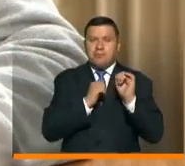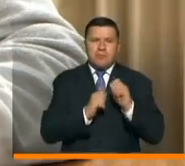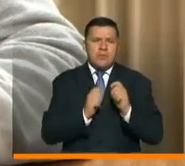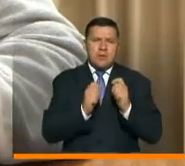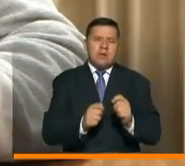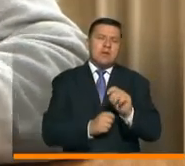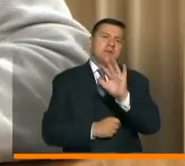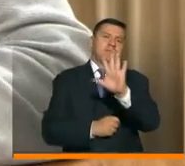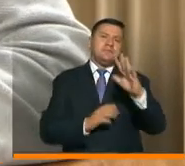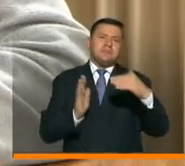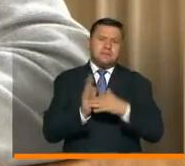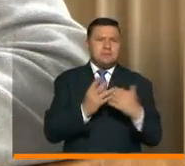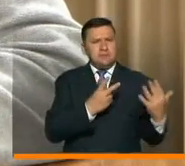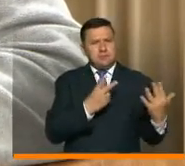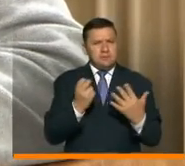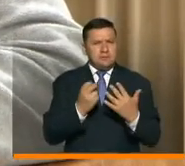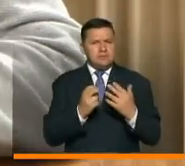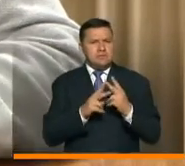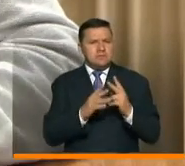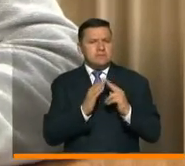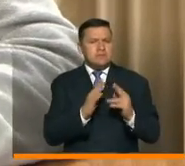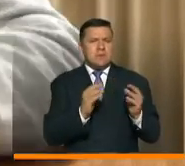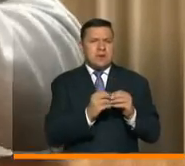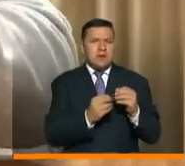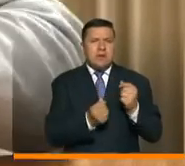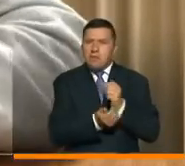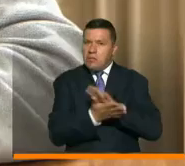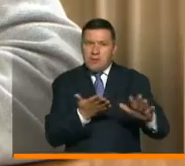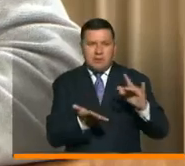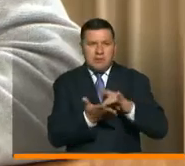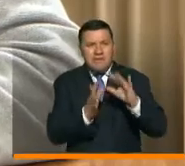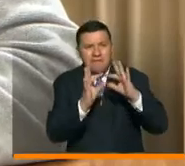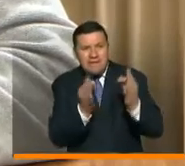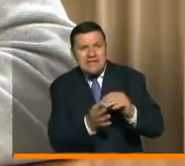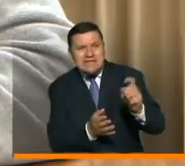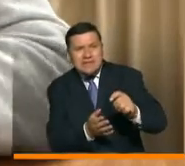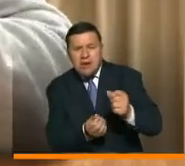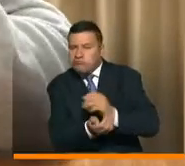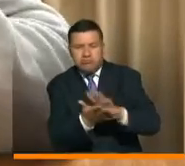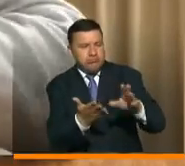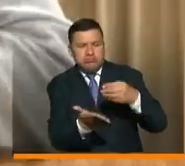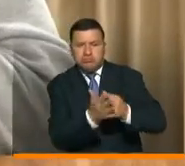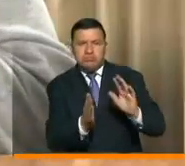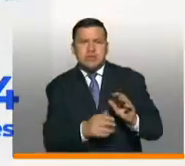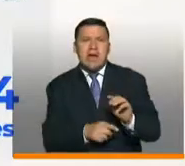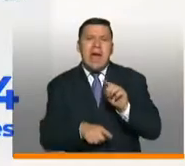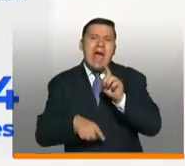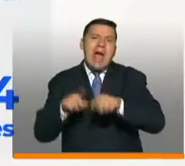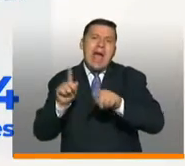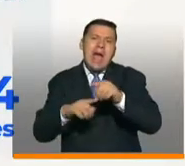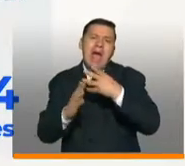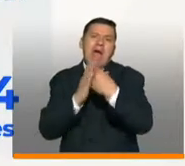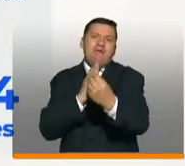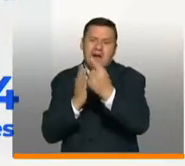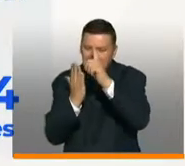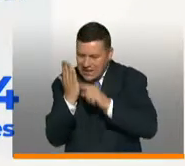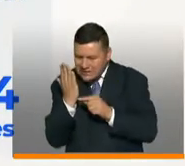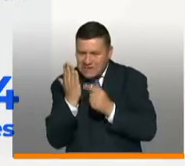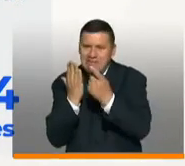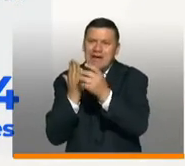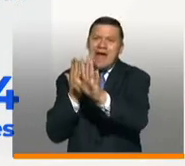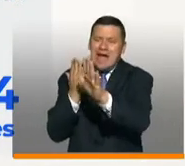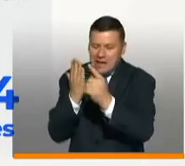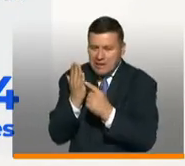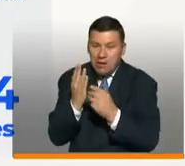otorgar 55.700 créditos condonables a las familias que lo necesitaban. Se nos quedaron unos por fuera, pero ya este